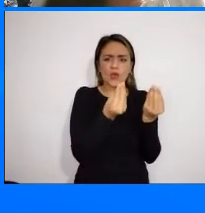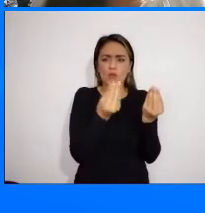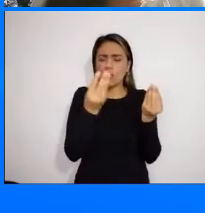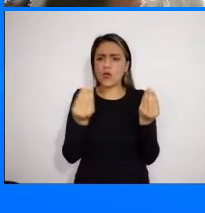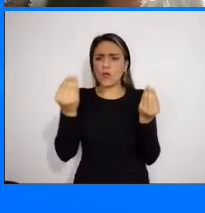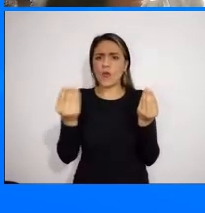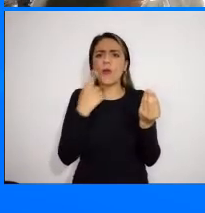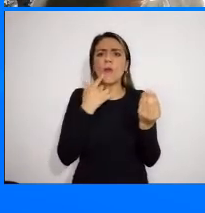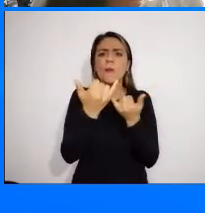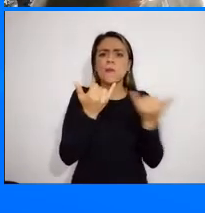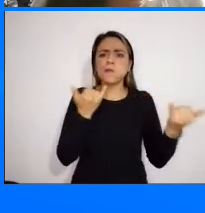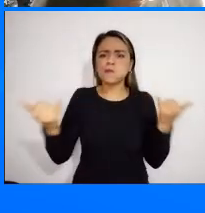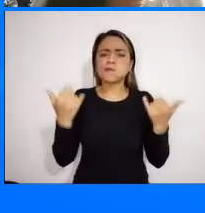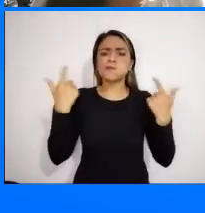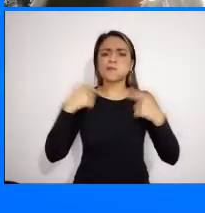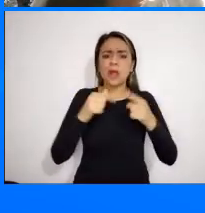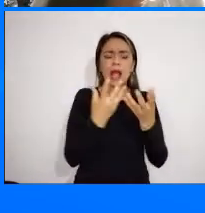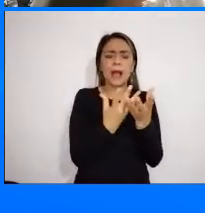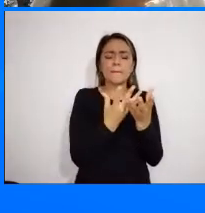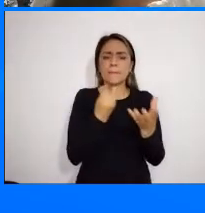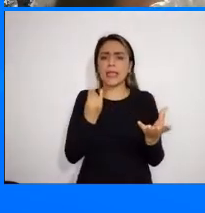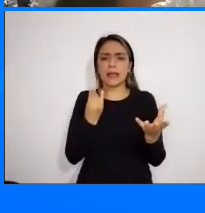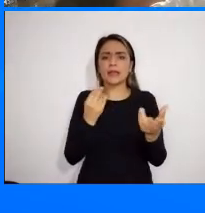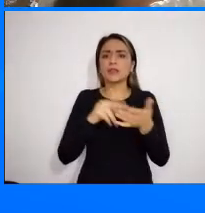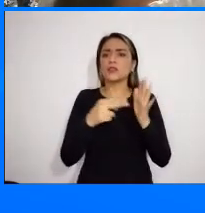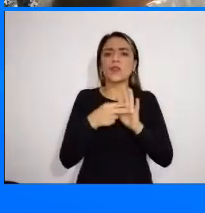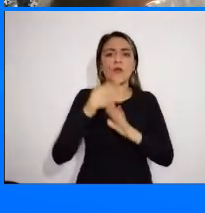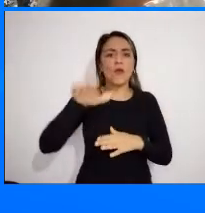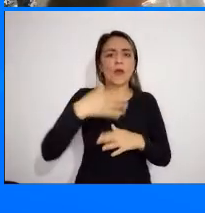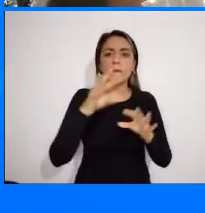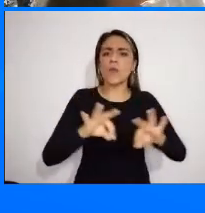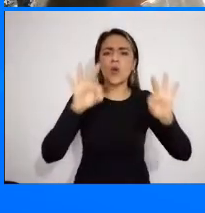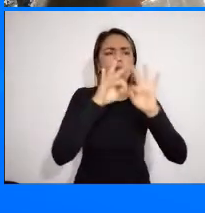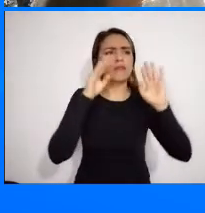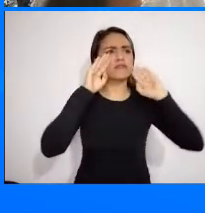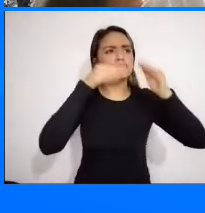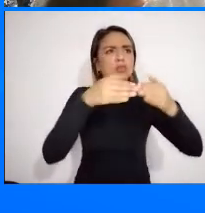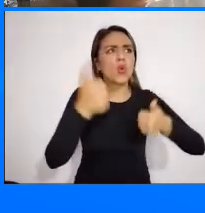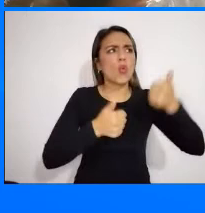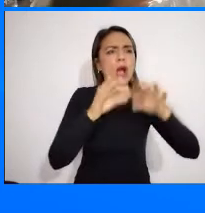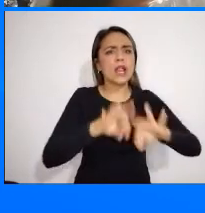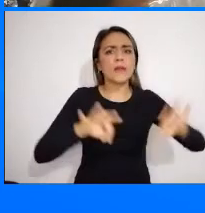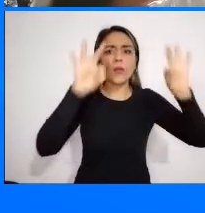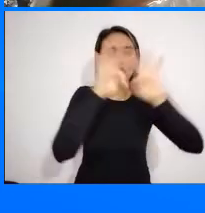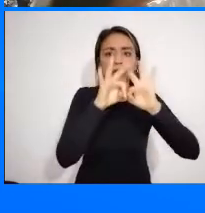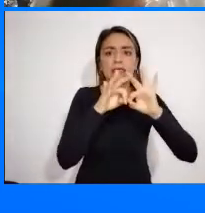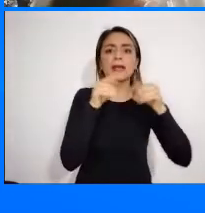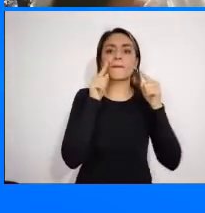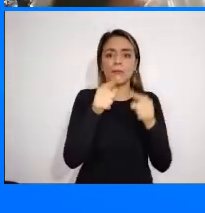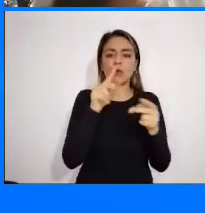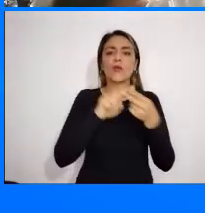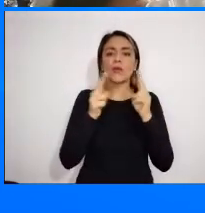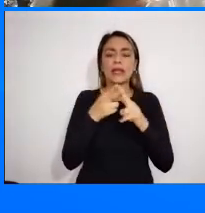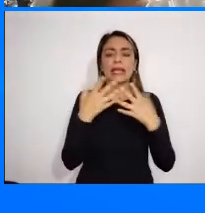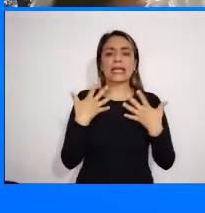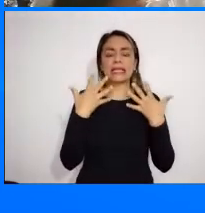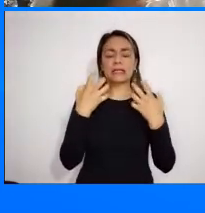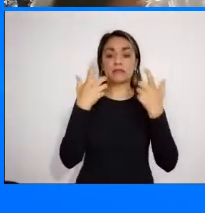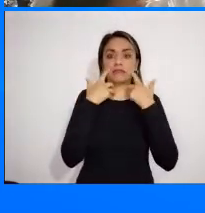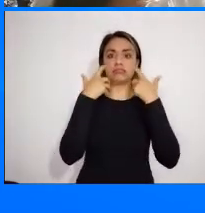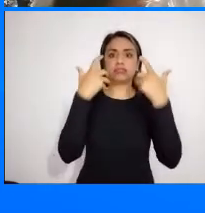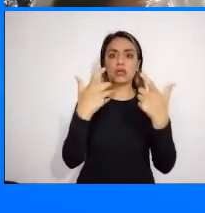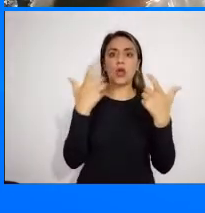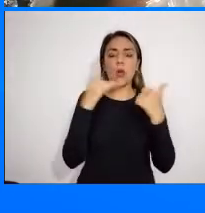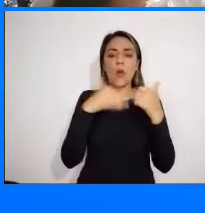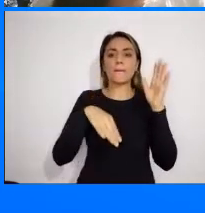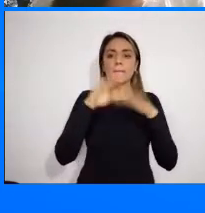quizás se excluyeron y no se les dio importancia y en este momento pues tienen una relevancia y tienen mucho